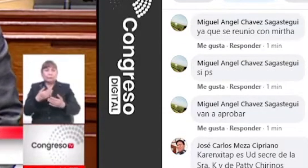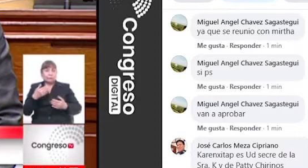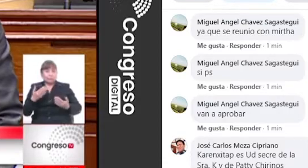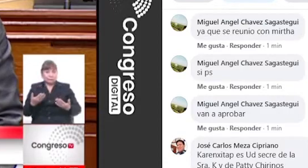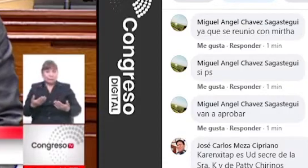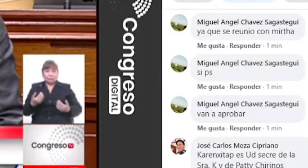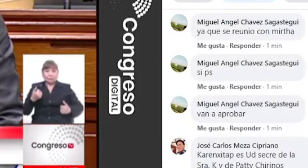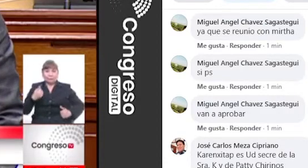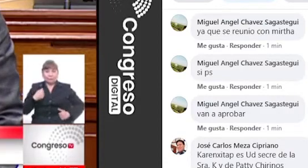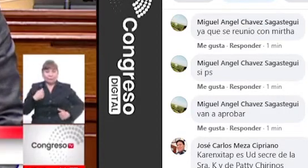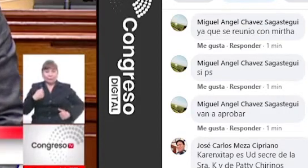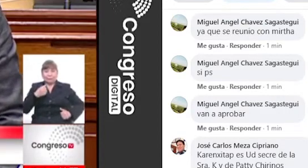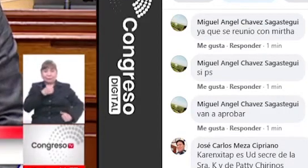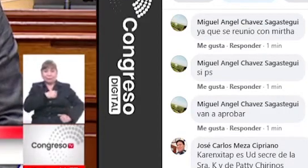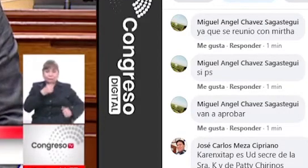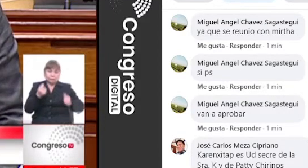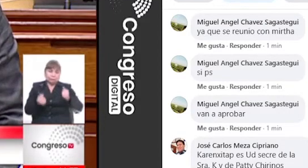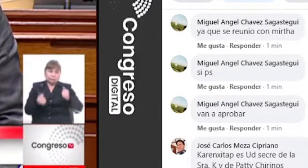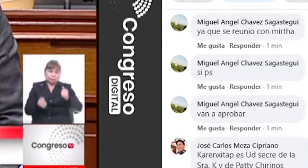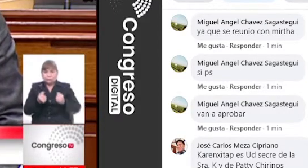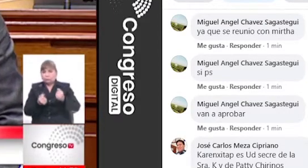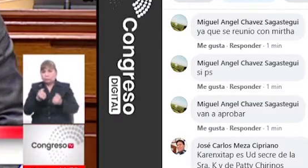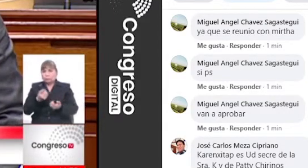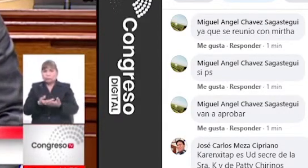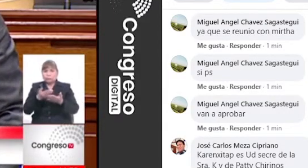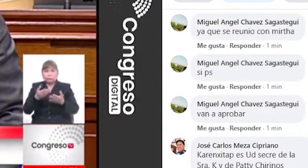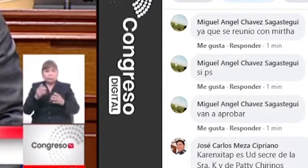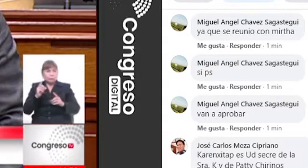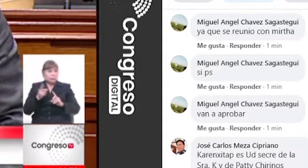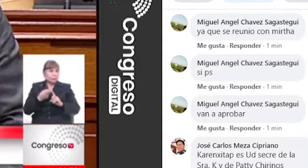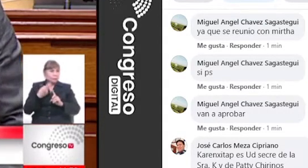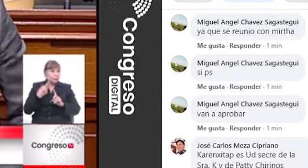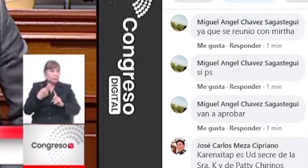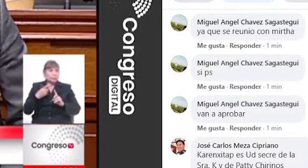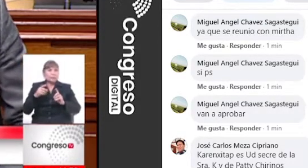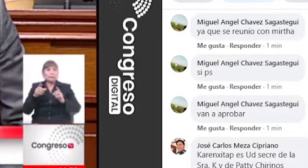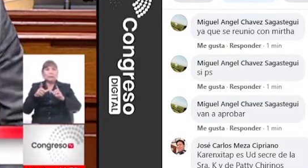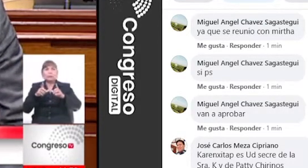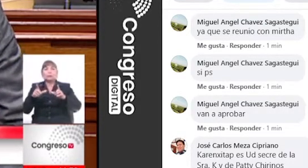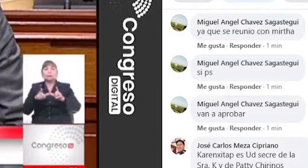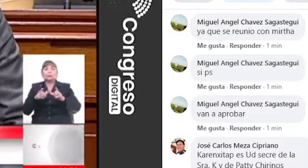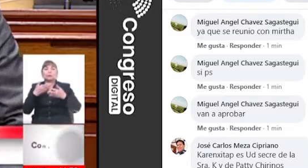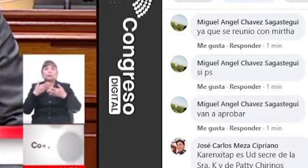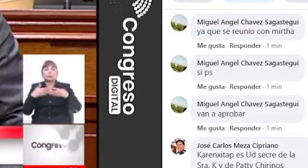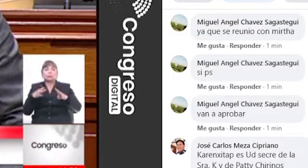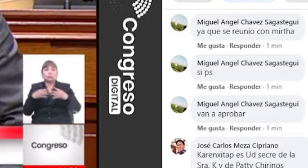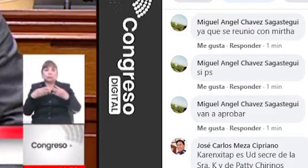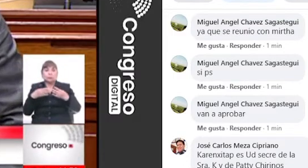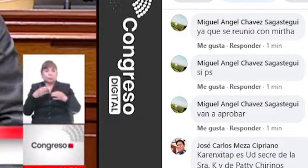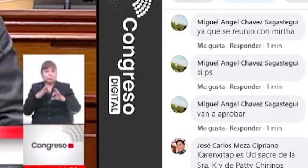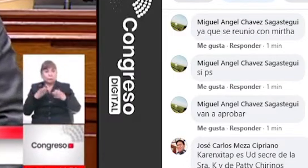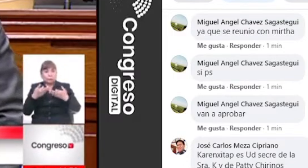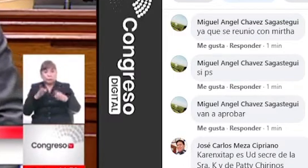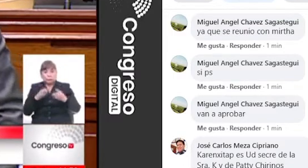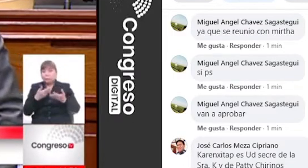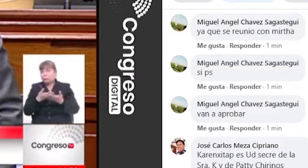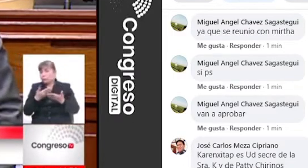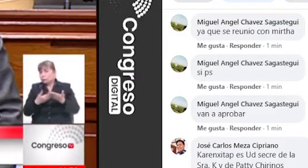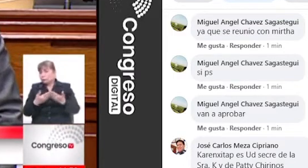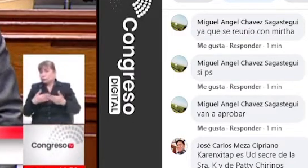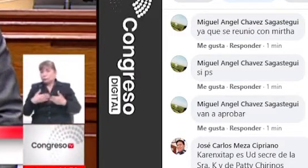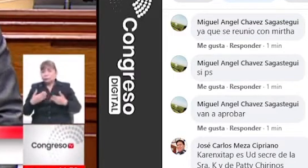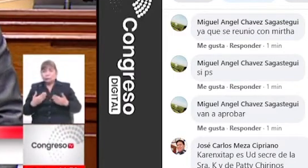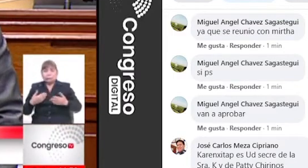ingeniería y destacamentos a través de, principalmente en zonas de fronteras y en la Amazonía de nuestro país, además de